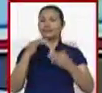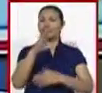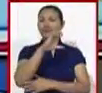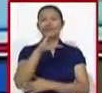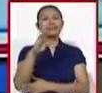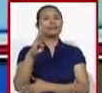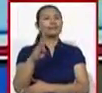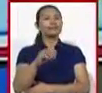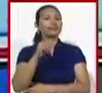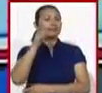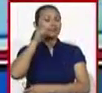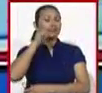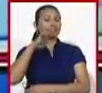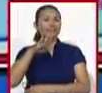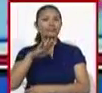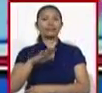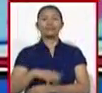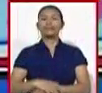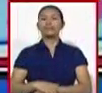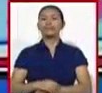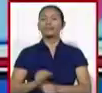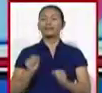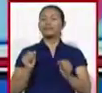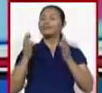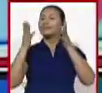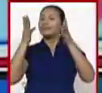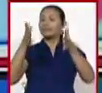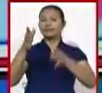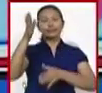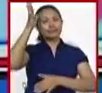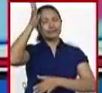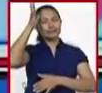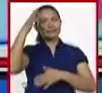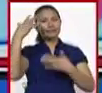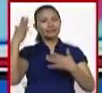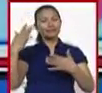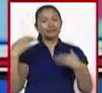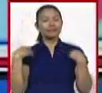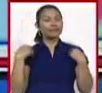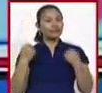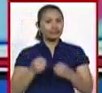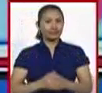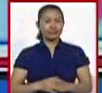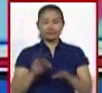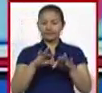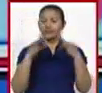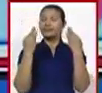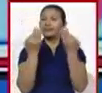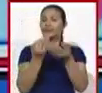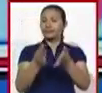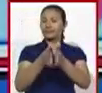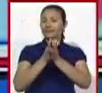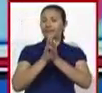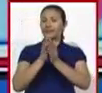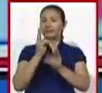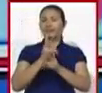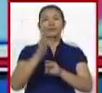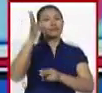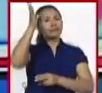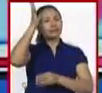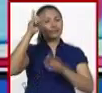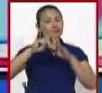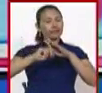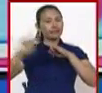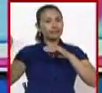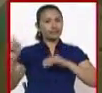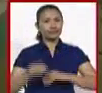Hasta Cochabamba. La niña que fue lanzada por un balcón por parte de su padre fue dada de alta. Los familiares piden resguardo ya que el padre sigue